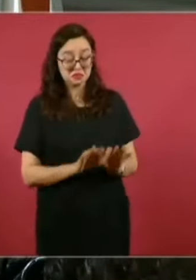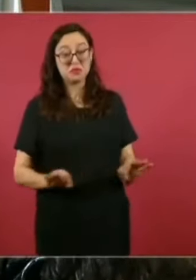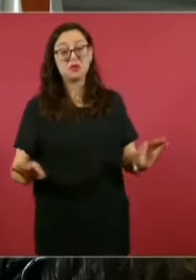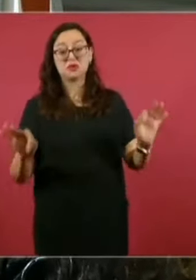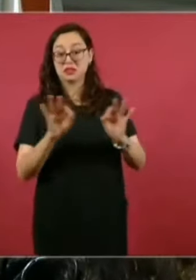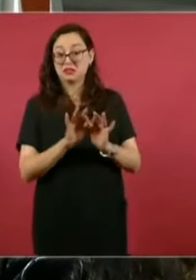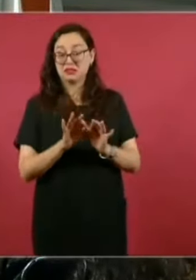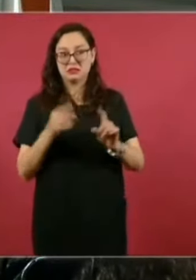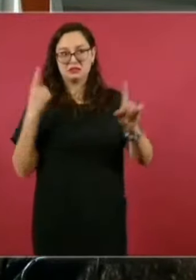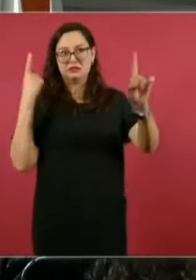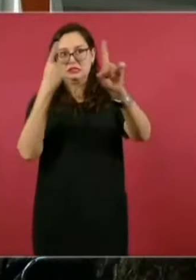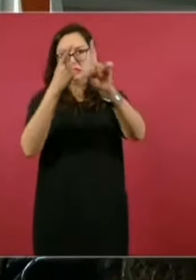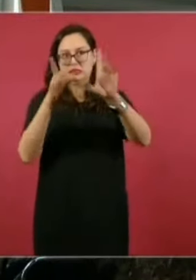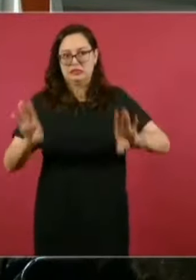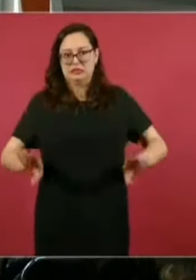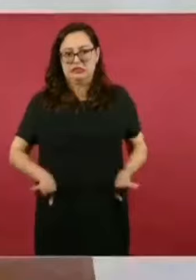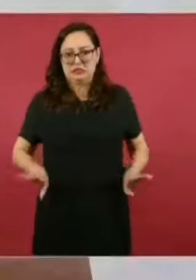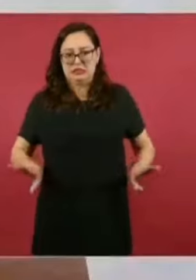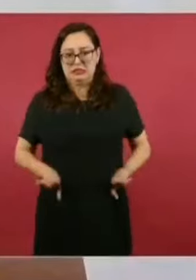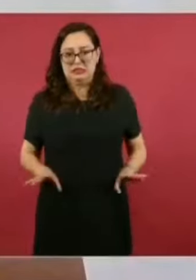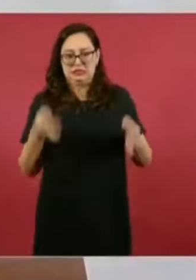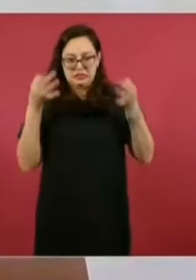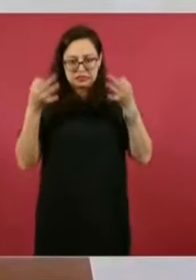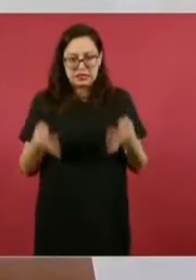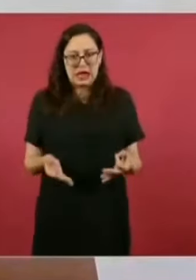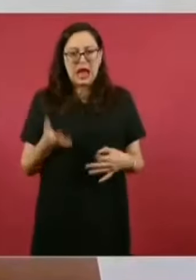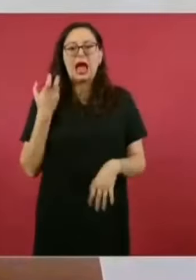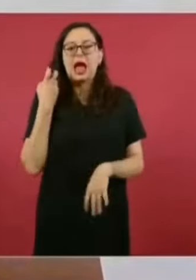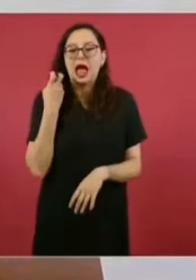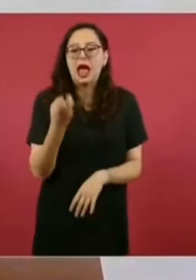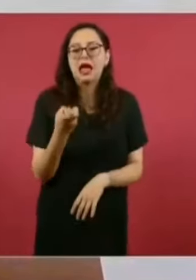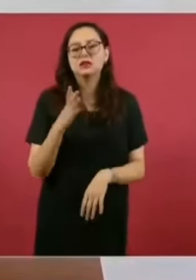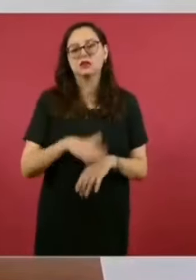tener convicciones, sí.